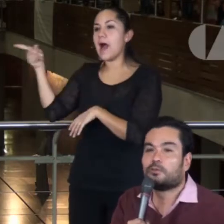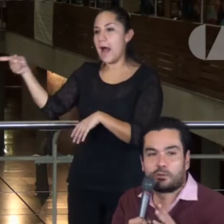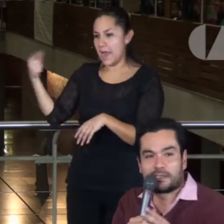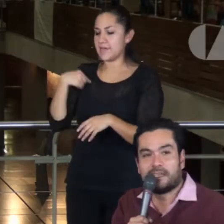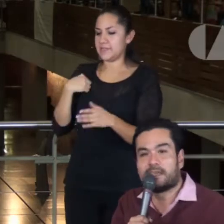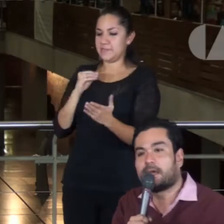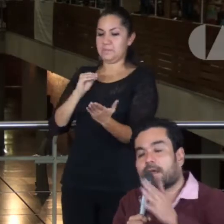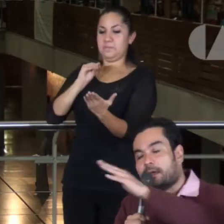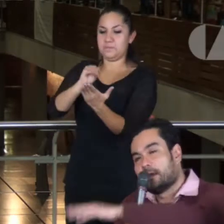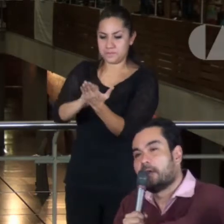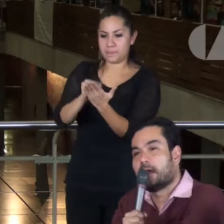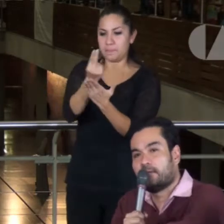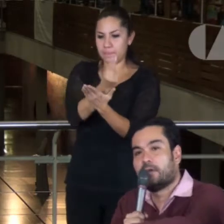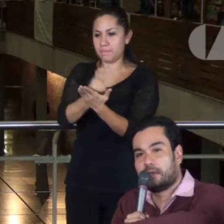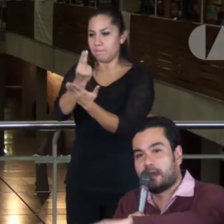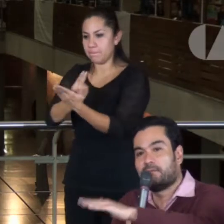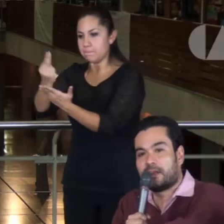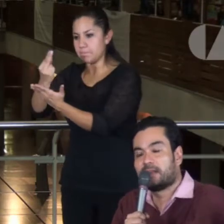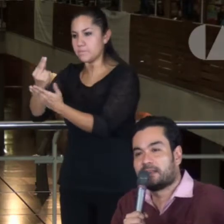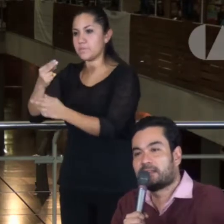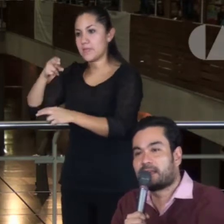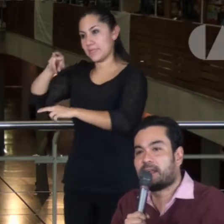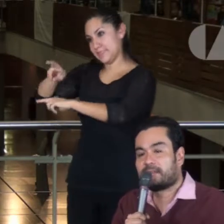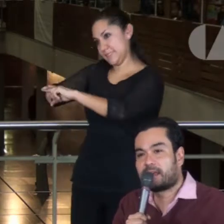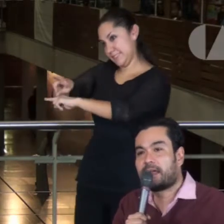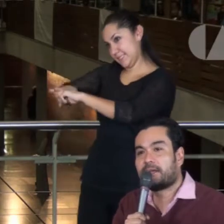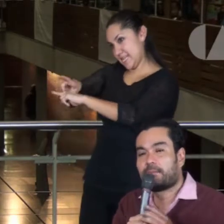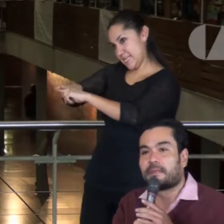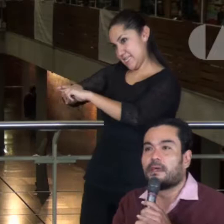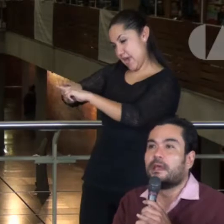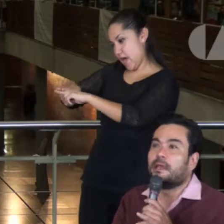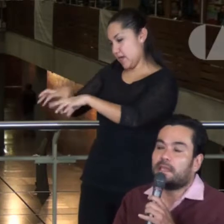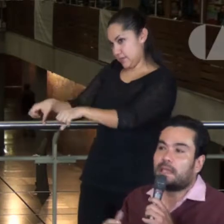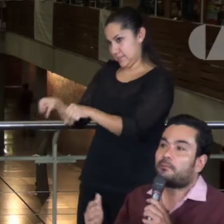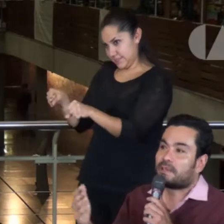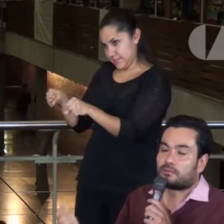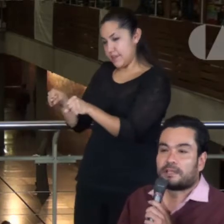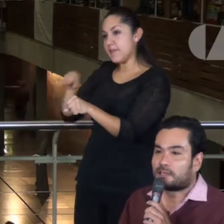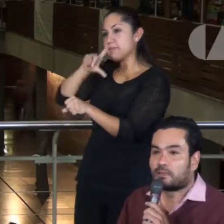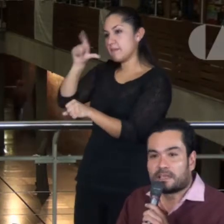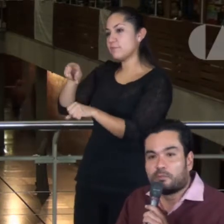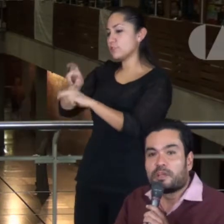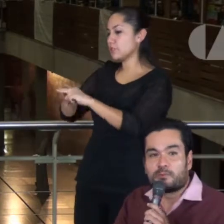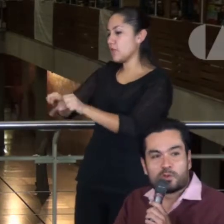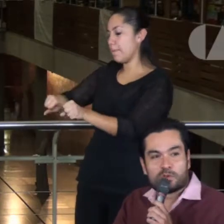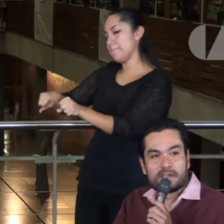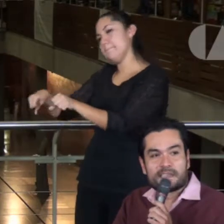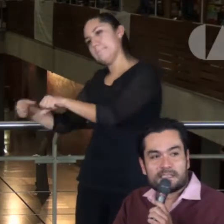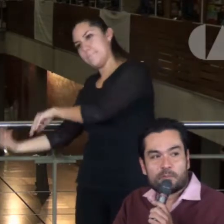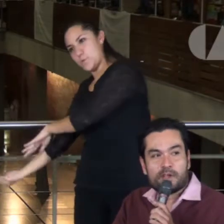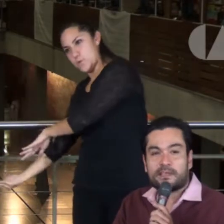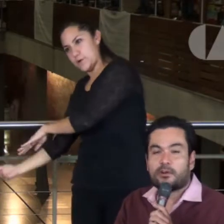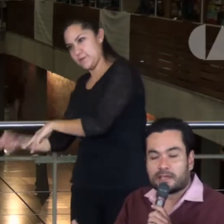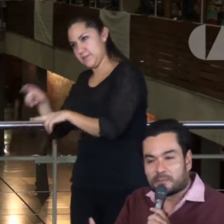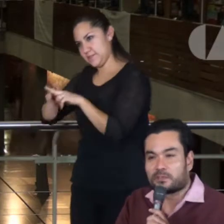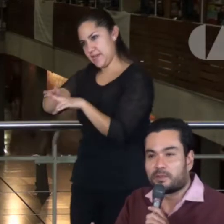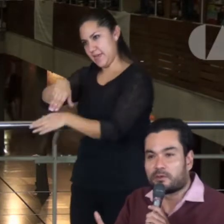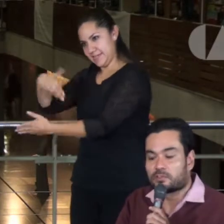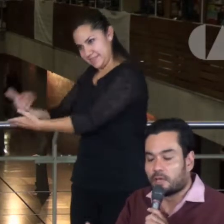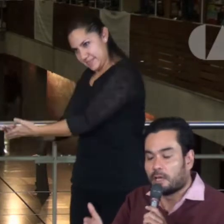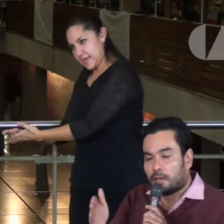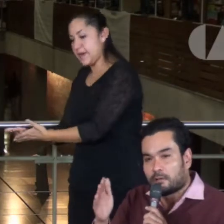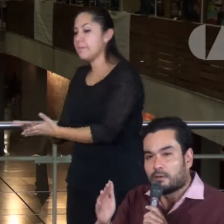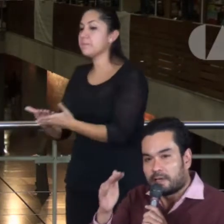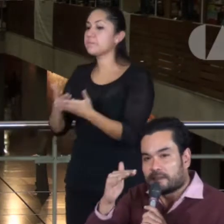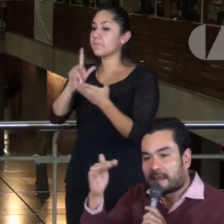junto a una silla al final la silla se cae y empieza un texto que es muy hermoso que es casi poético que es más o menos